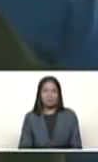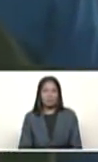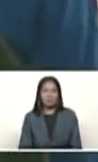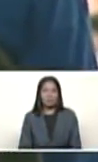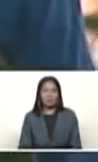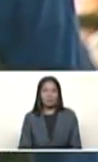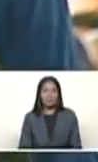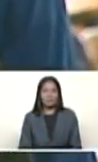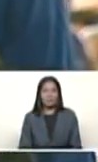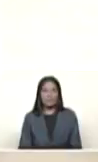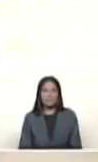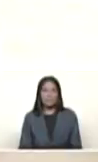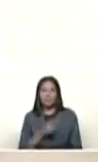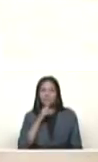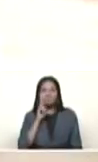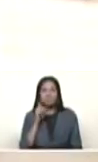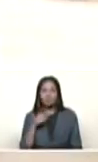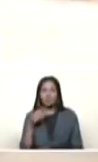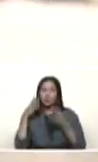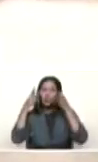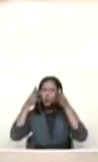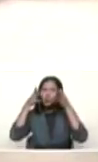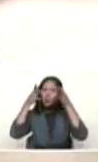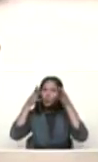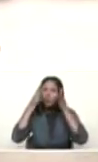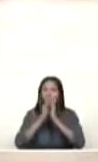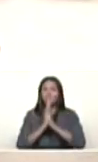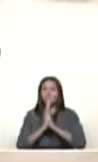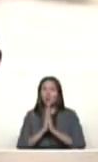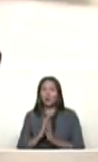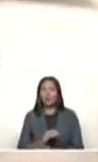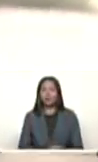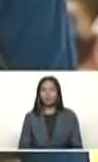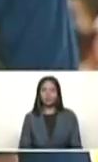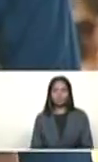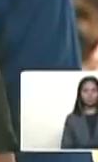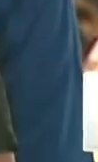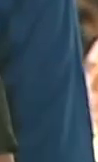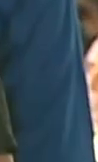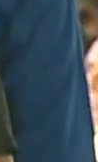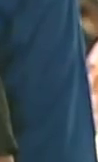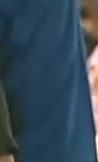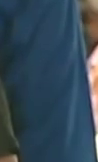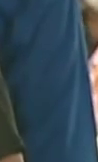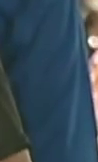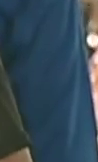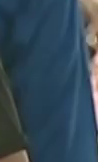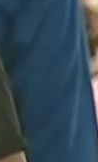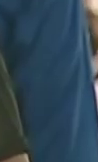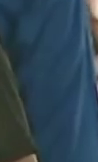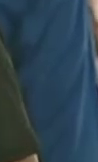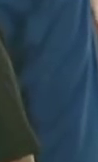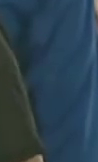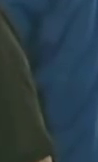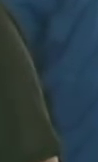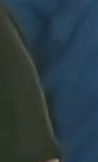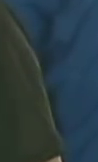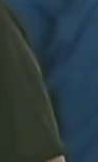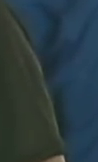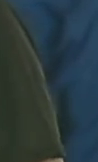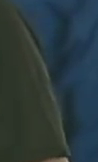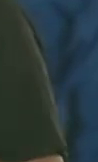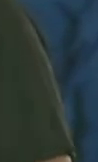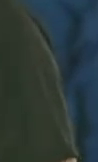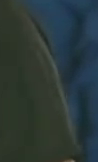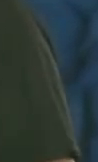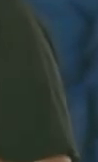Prisco. Sí. Danos una orientación. Mire, presidente, de verdad que yo tengo 40 años pescando y nunca